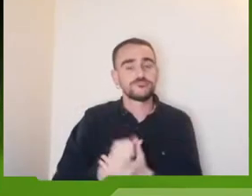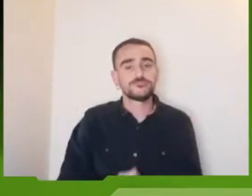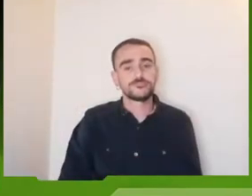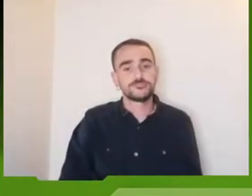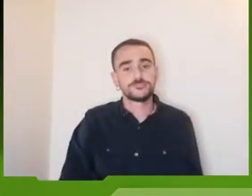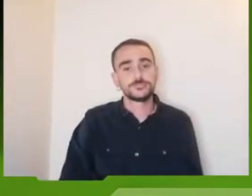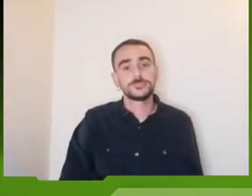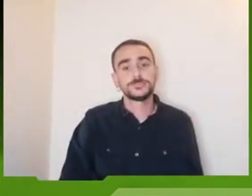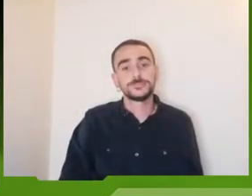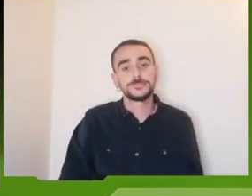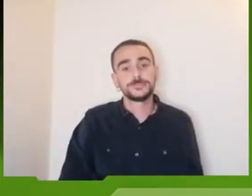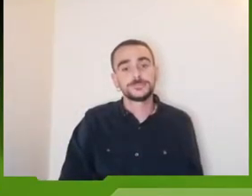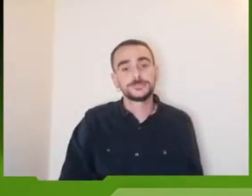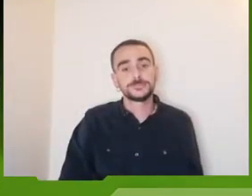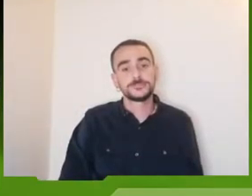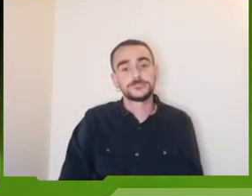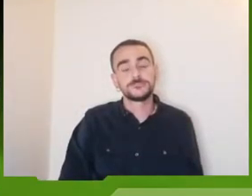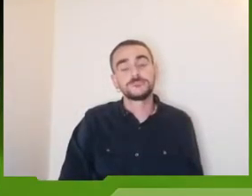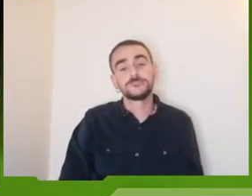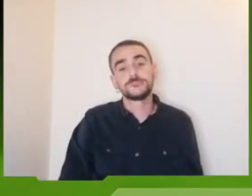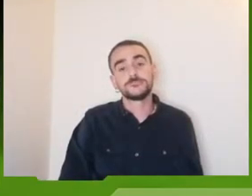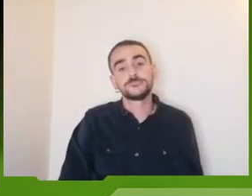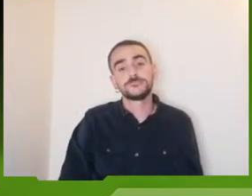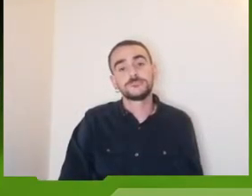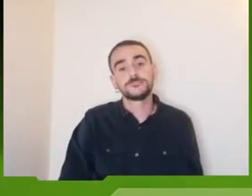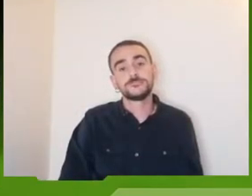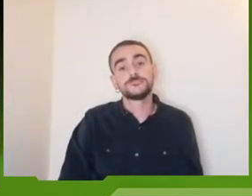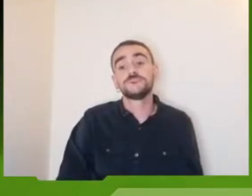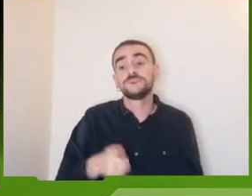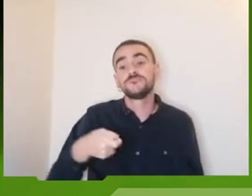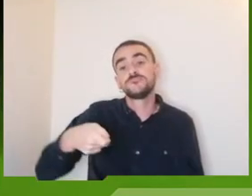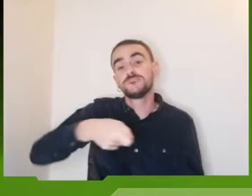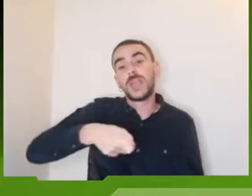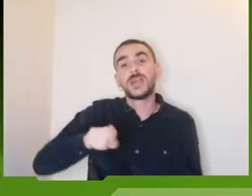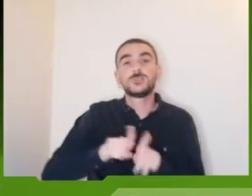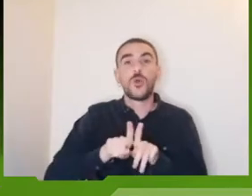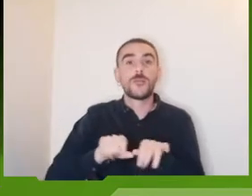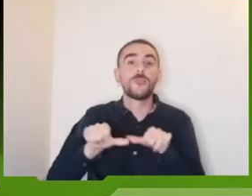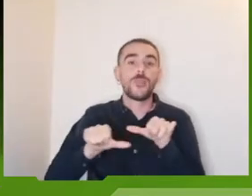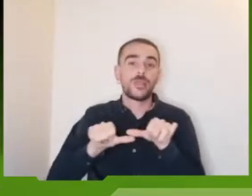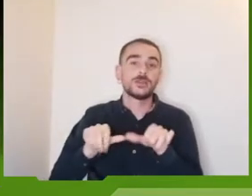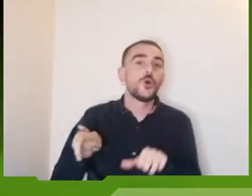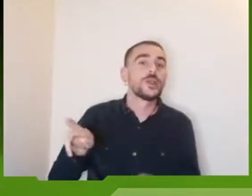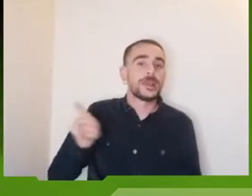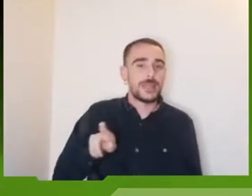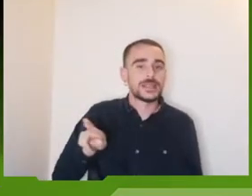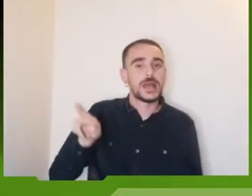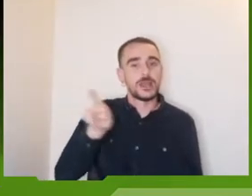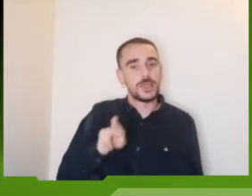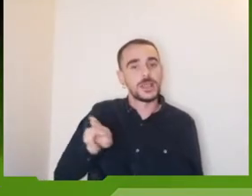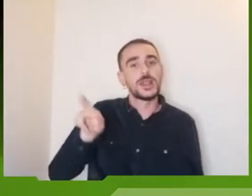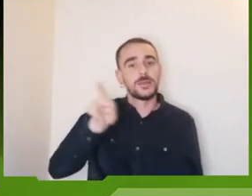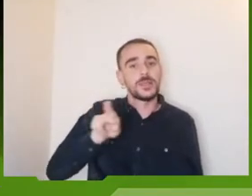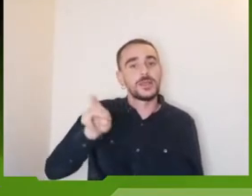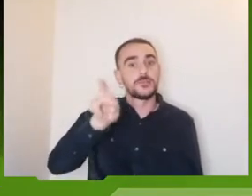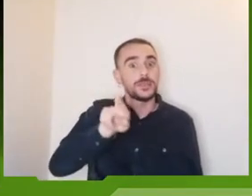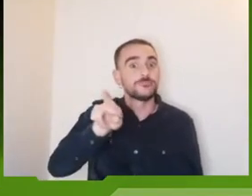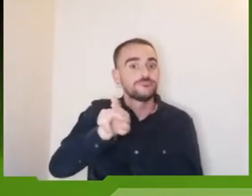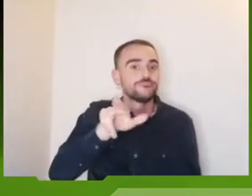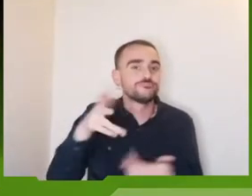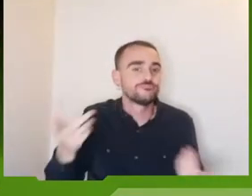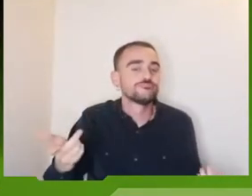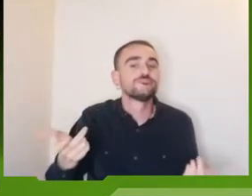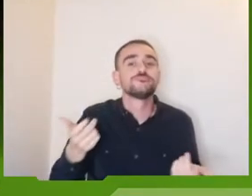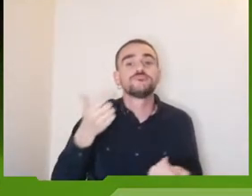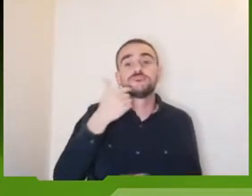remenando, este es un proceso repetitivo, esta parte. Pues es mejor, ¿sabes? No es como, oh,